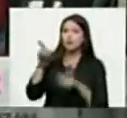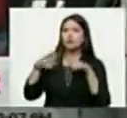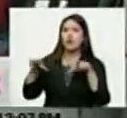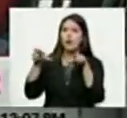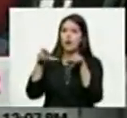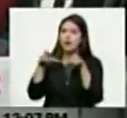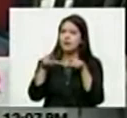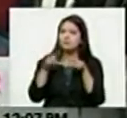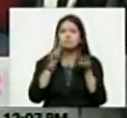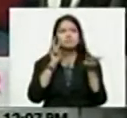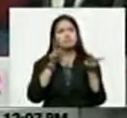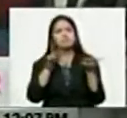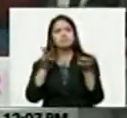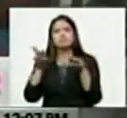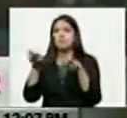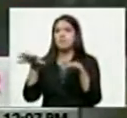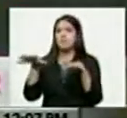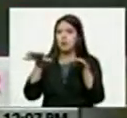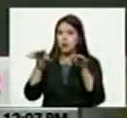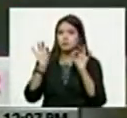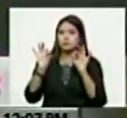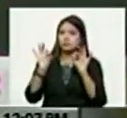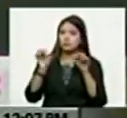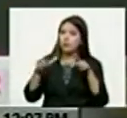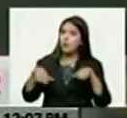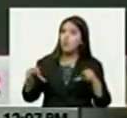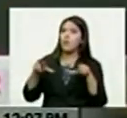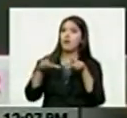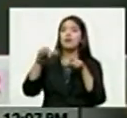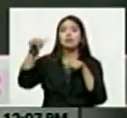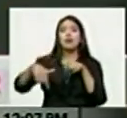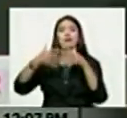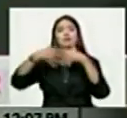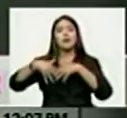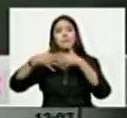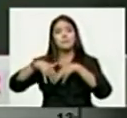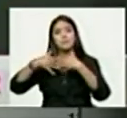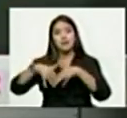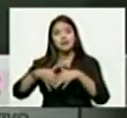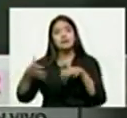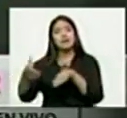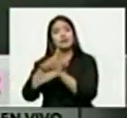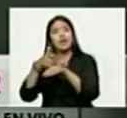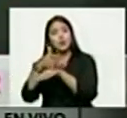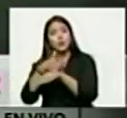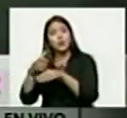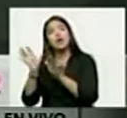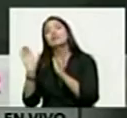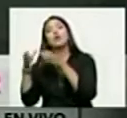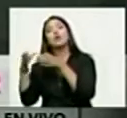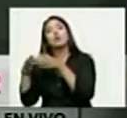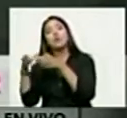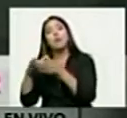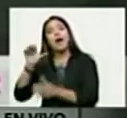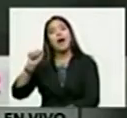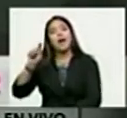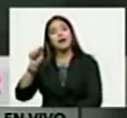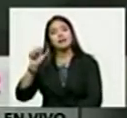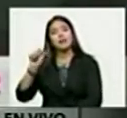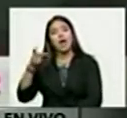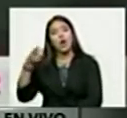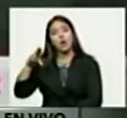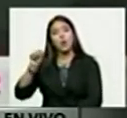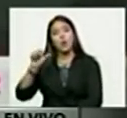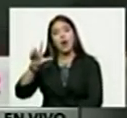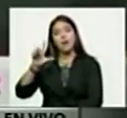instalaciones, maravillosas instalaciones de esta empresa mixta, del Grupo Atahualpa, con la Fuerza Armada a través